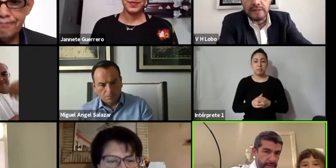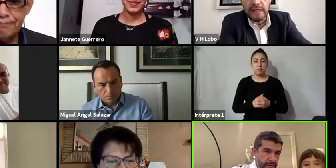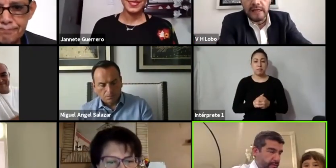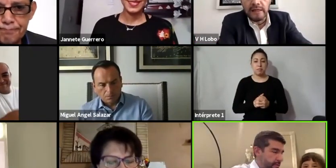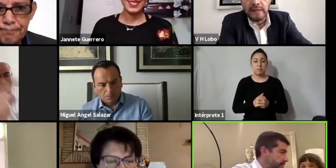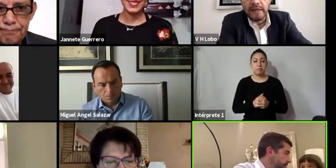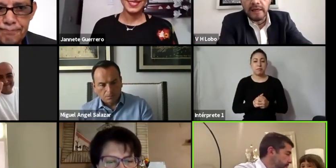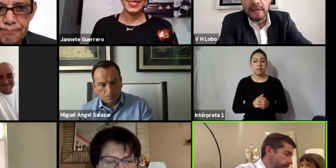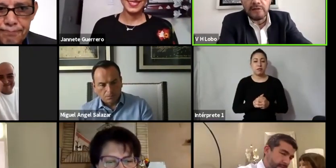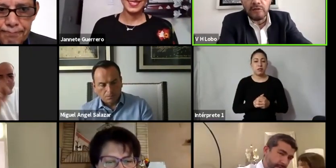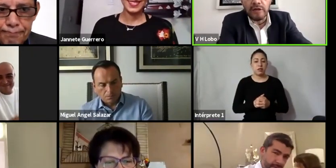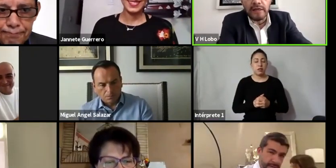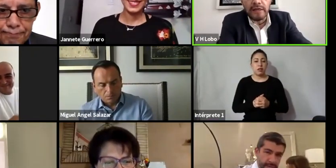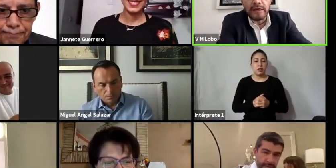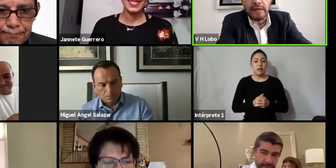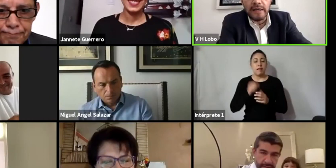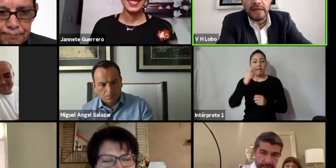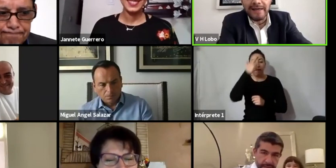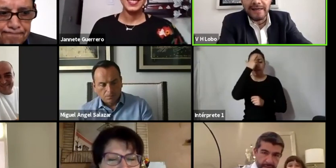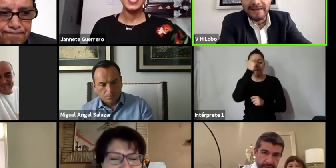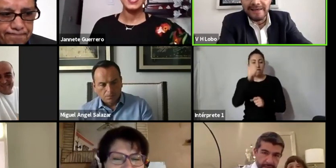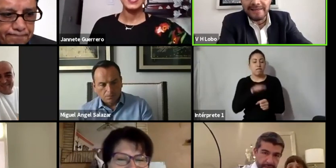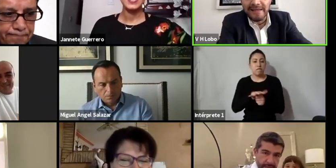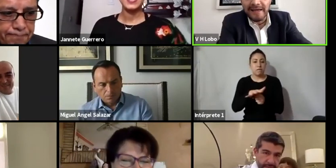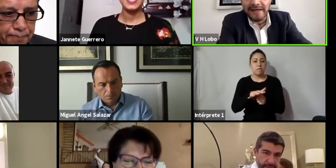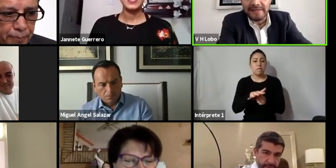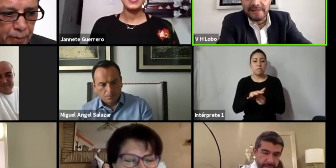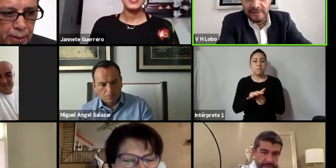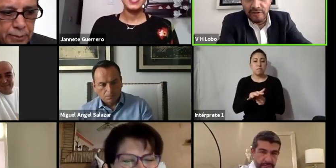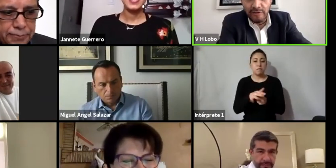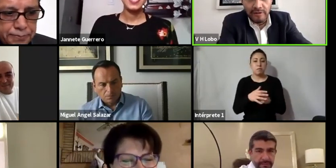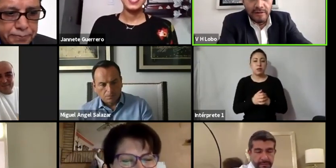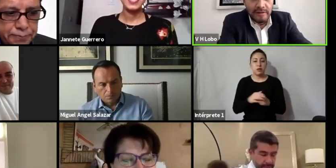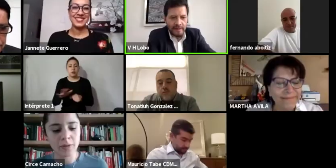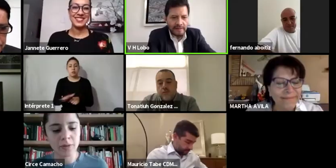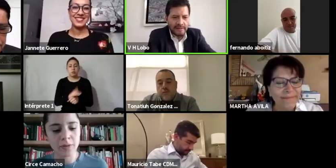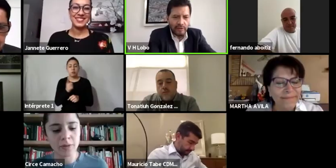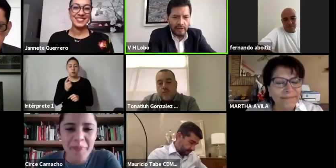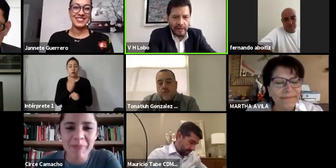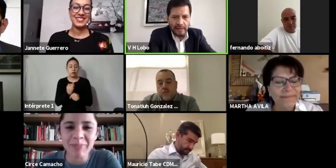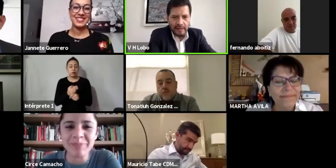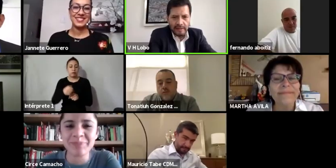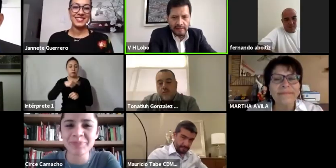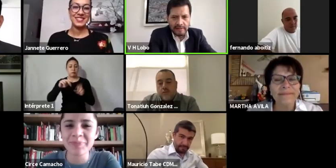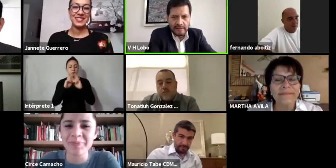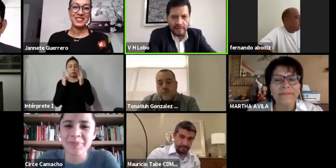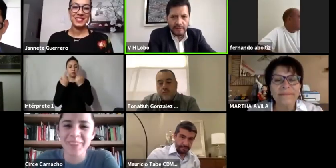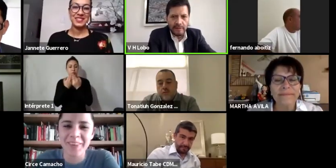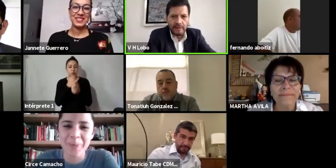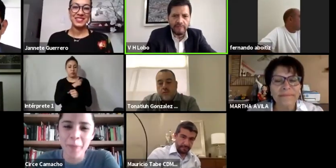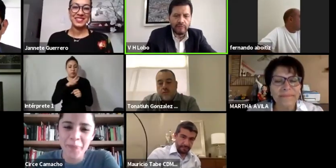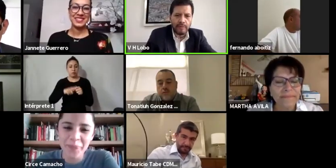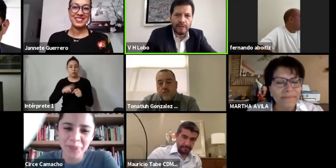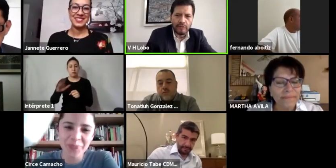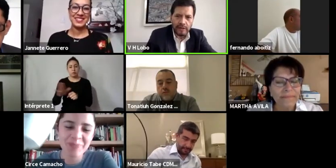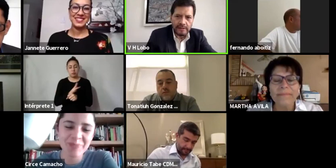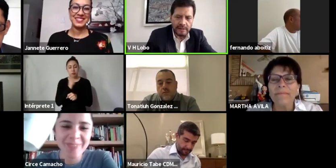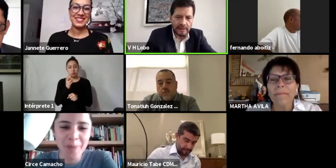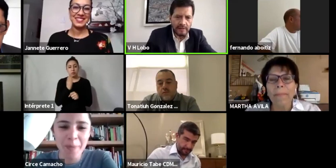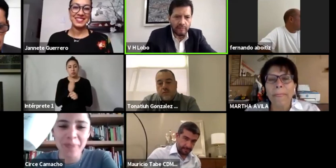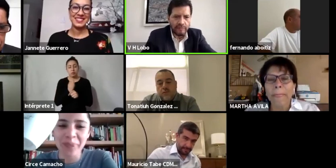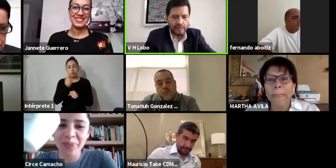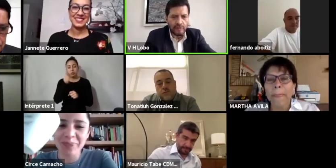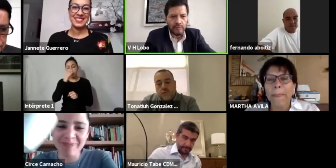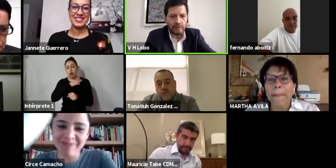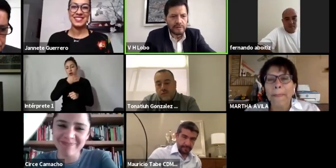Motivo esencial, que es lo que genera esta sesión extraordinaria, esencialmente en fundamento a